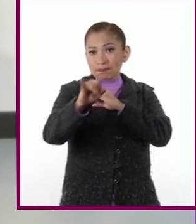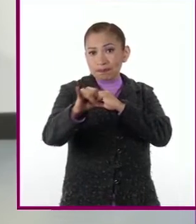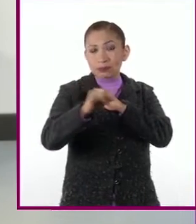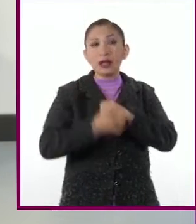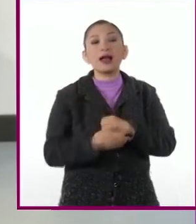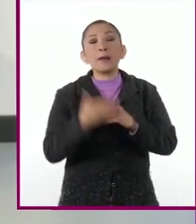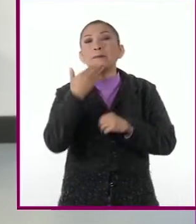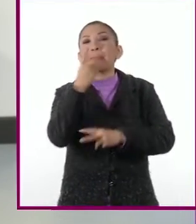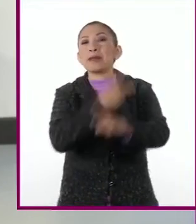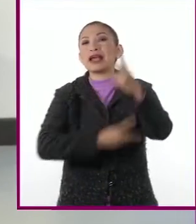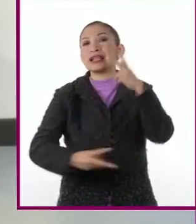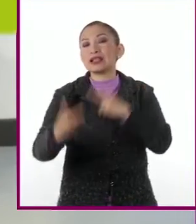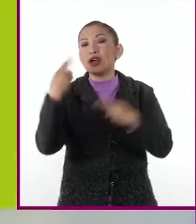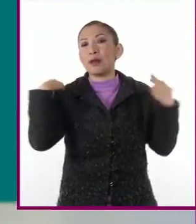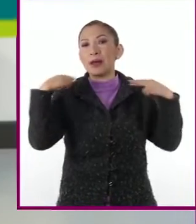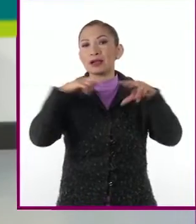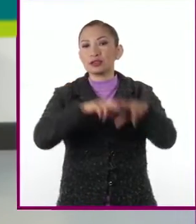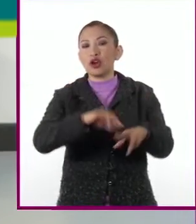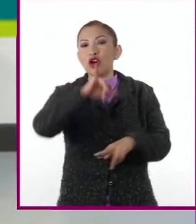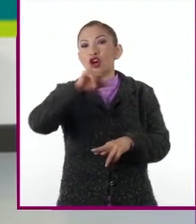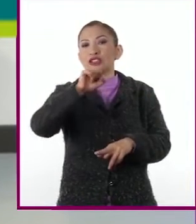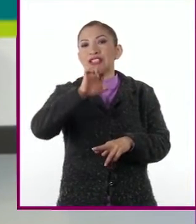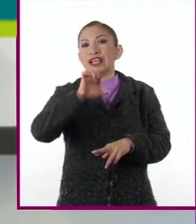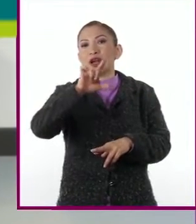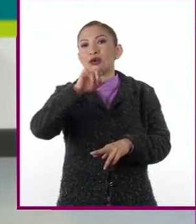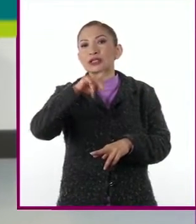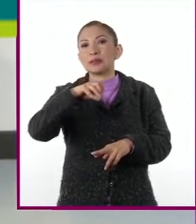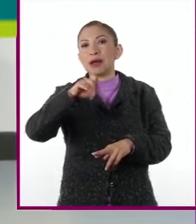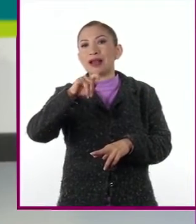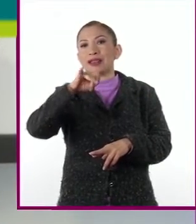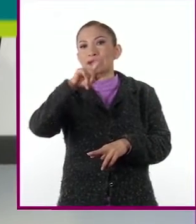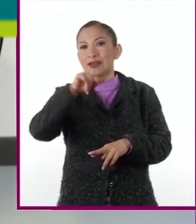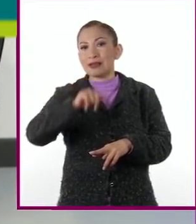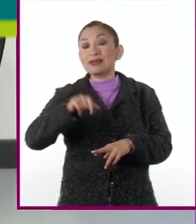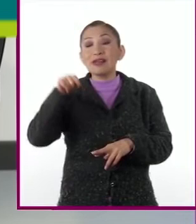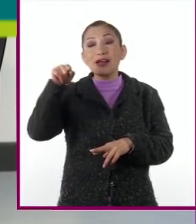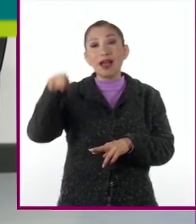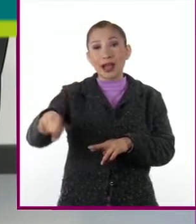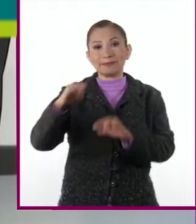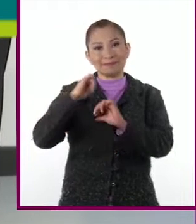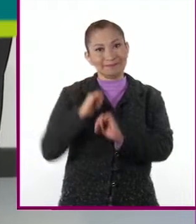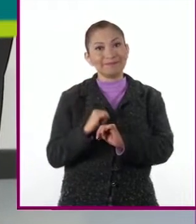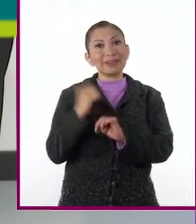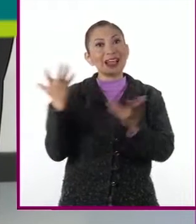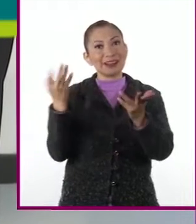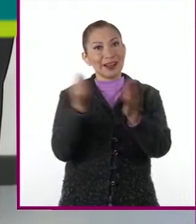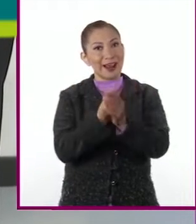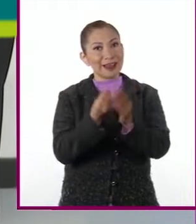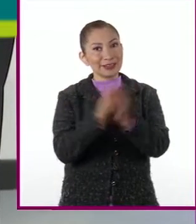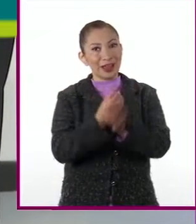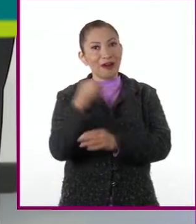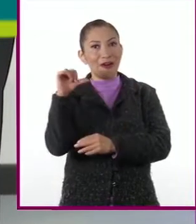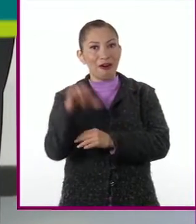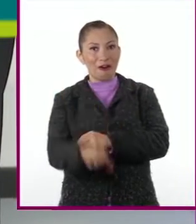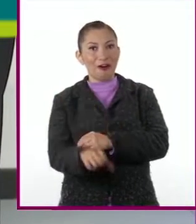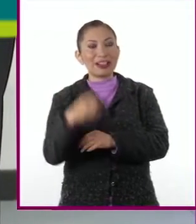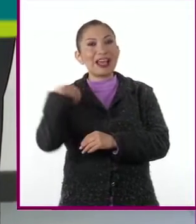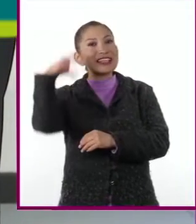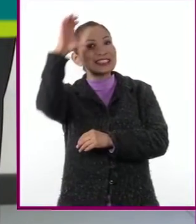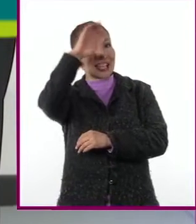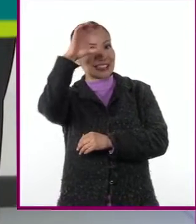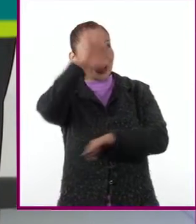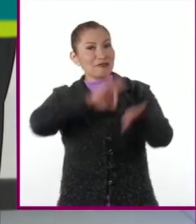Damos la bienvenida al profesor José Luis Ramírez Martínez, quien se encargará de la clase del día de hoy,